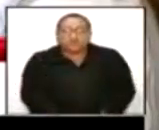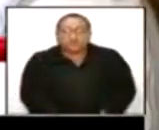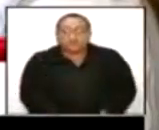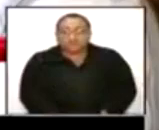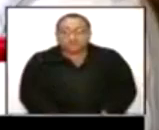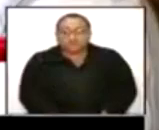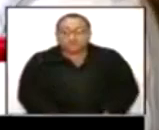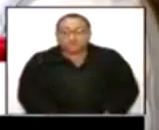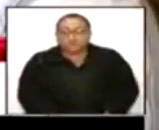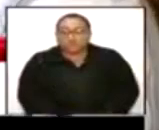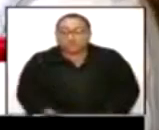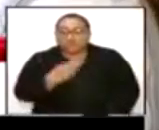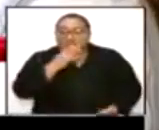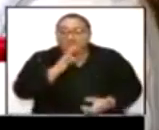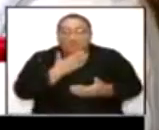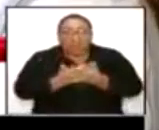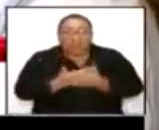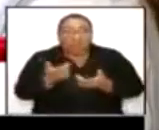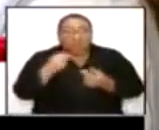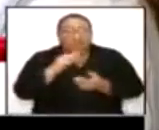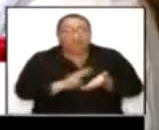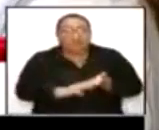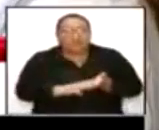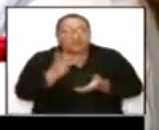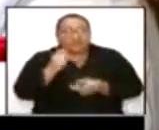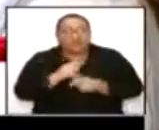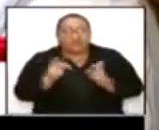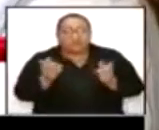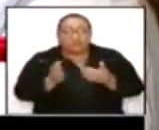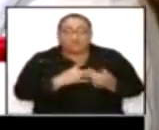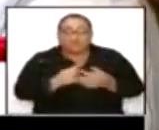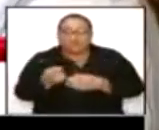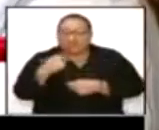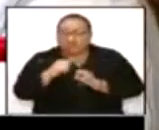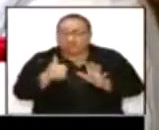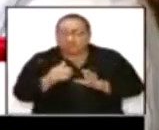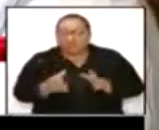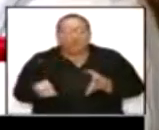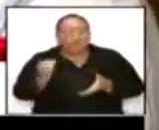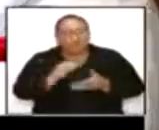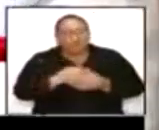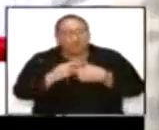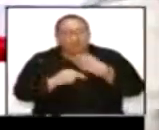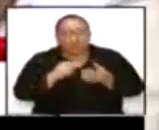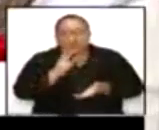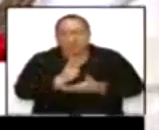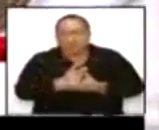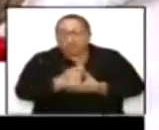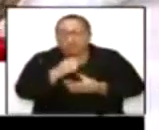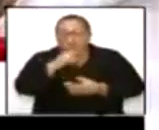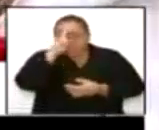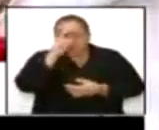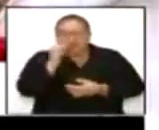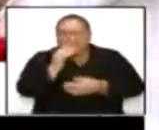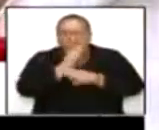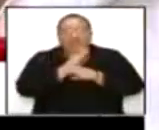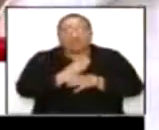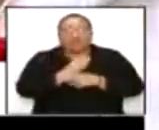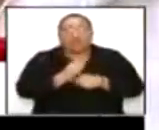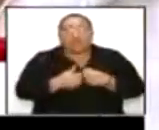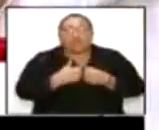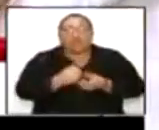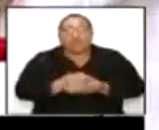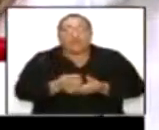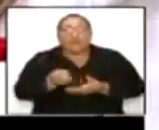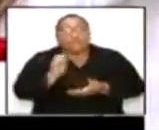haya cumplido con citar al defensor y no ha venido el defensor, me hubiera gustado que él escuche eso, pero como usted dice que va a venir el 16, tendremos que repetir lo mismo, porque en el Perú hay que defender la